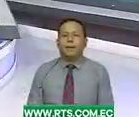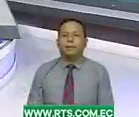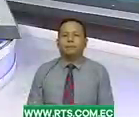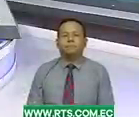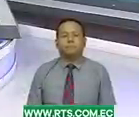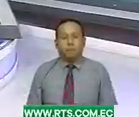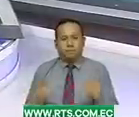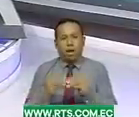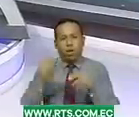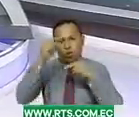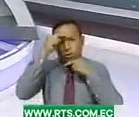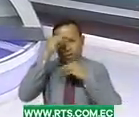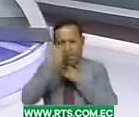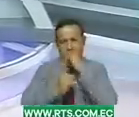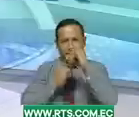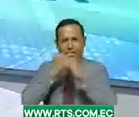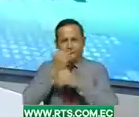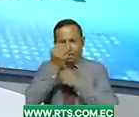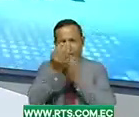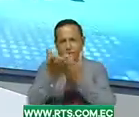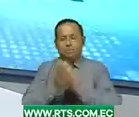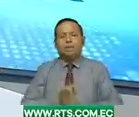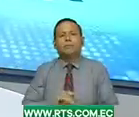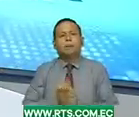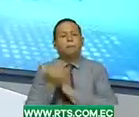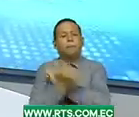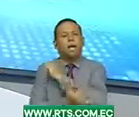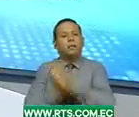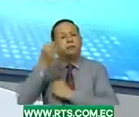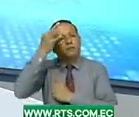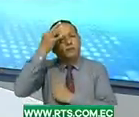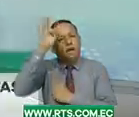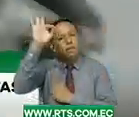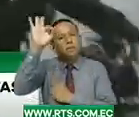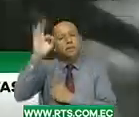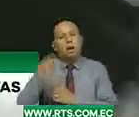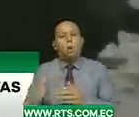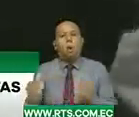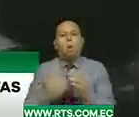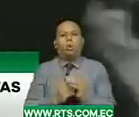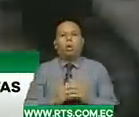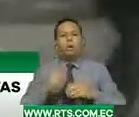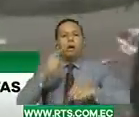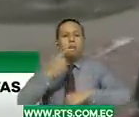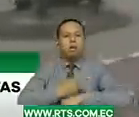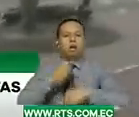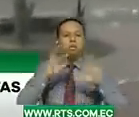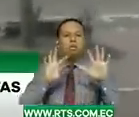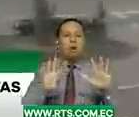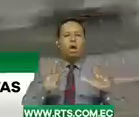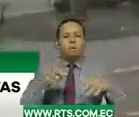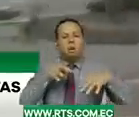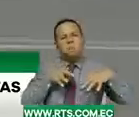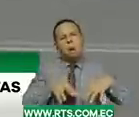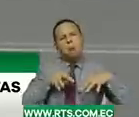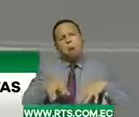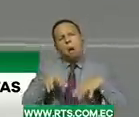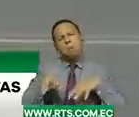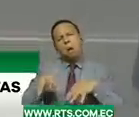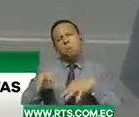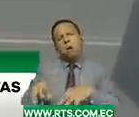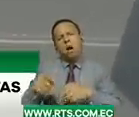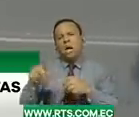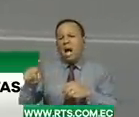Vamos con noticias internacionales. En Francia, la novena jornada de protesta contra la reforma de las pensiones se registró con